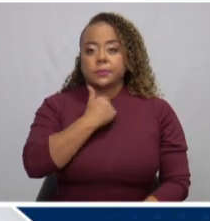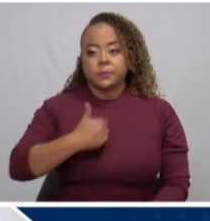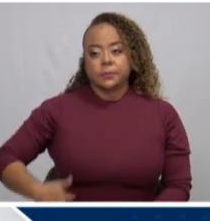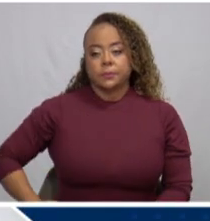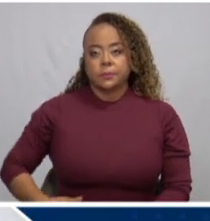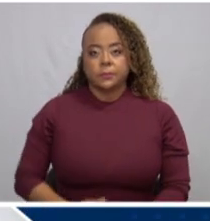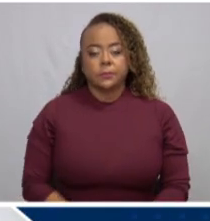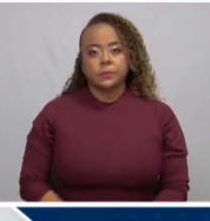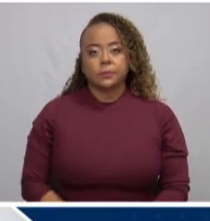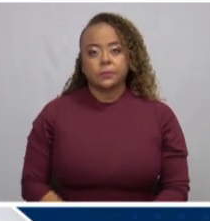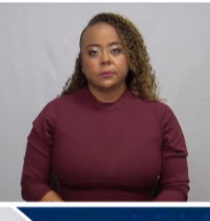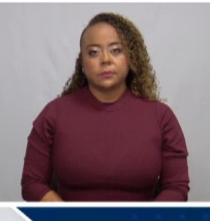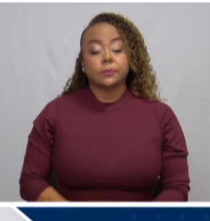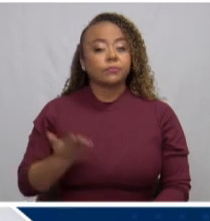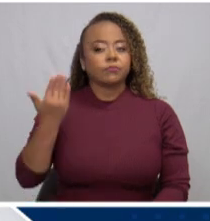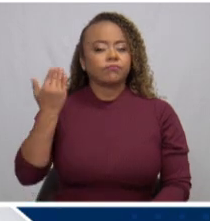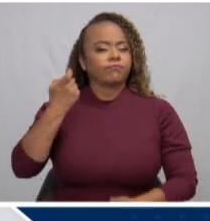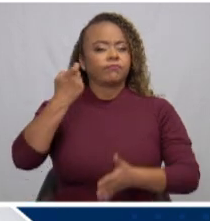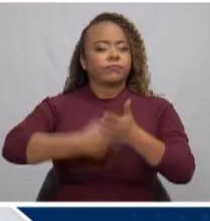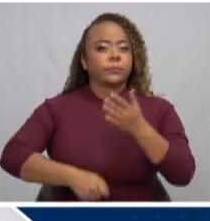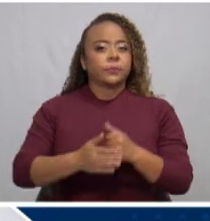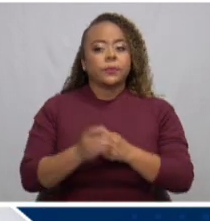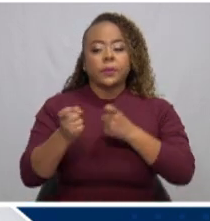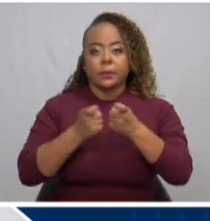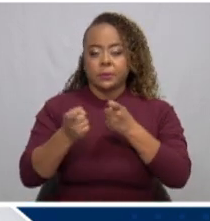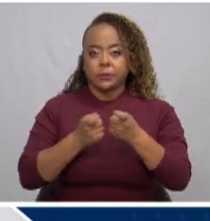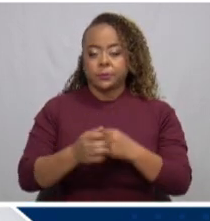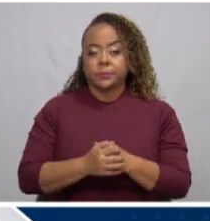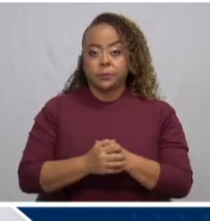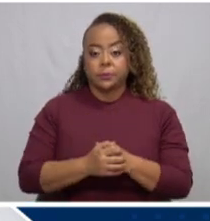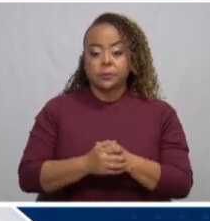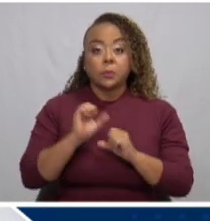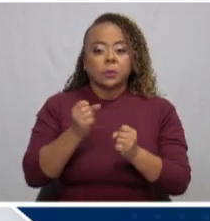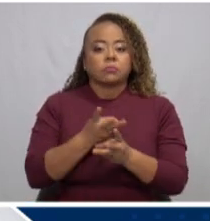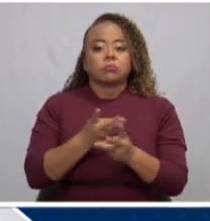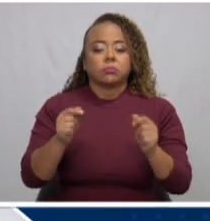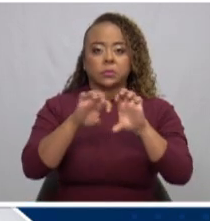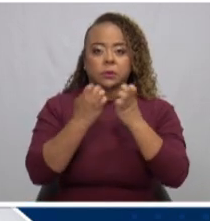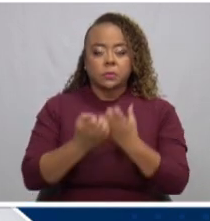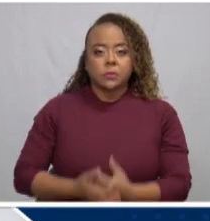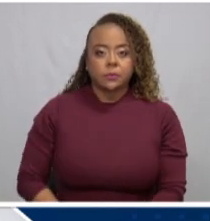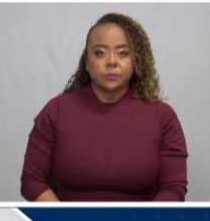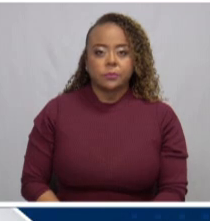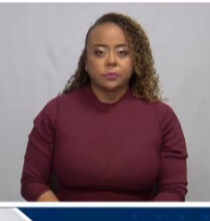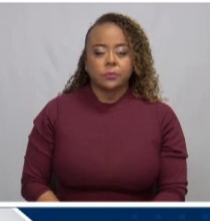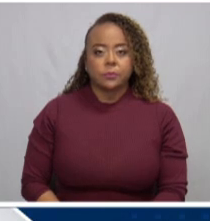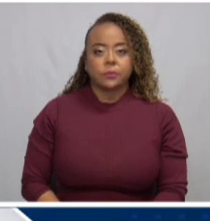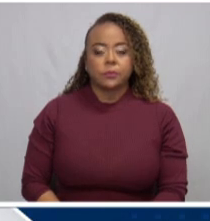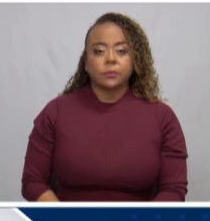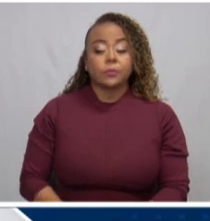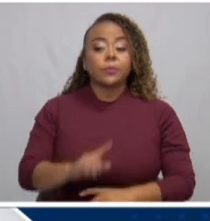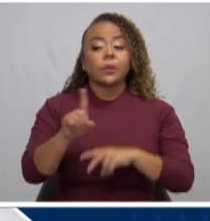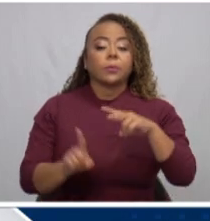herediano en aquellas épocas durísimas de administración que estuvieron a punto de desaparecer los equipos aparecen